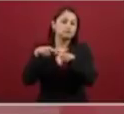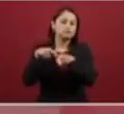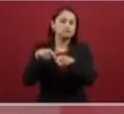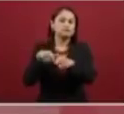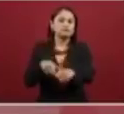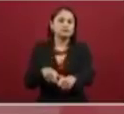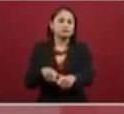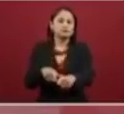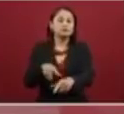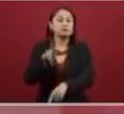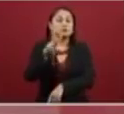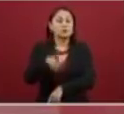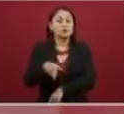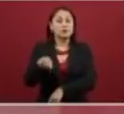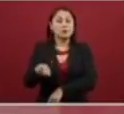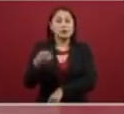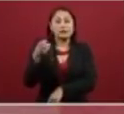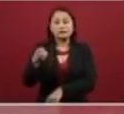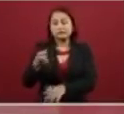extraordinaria.